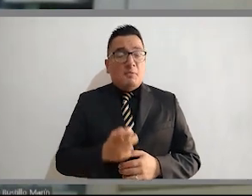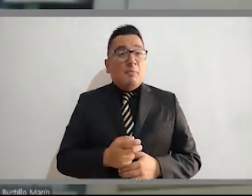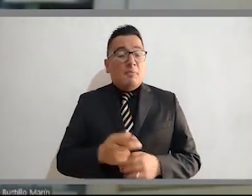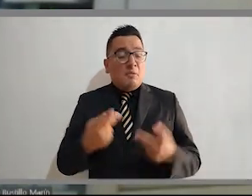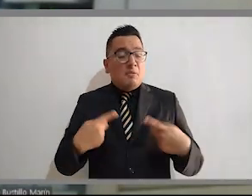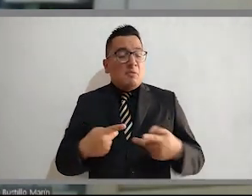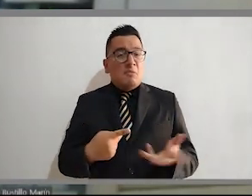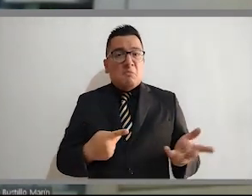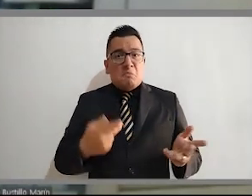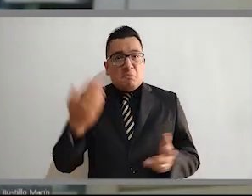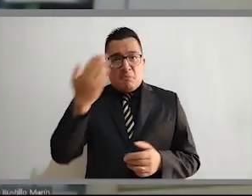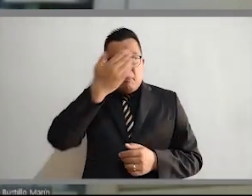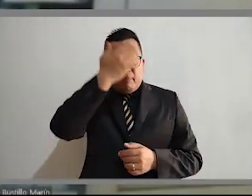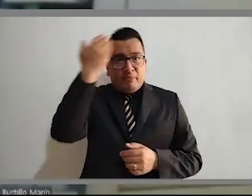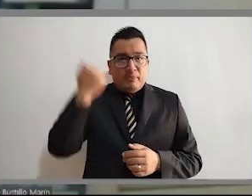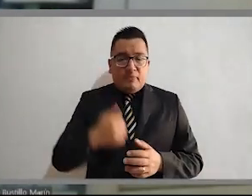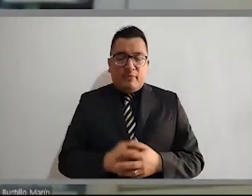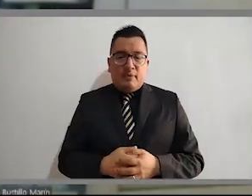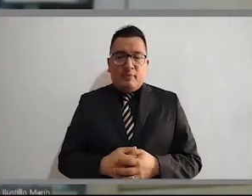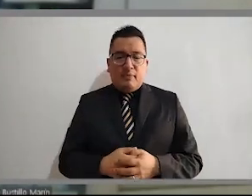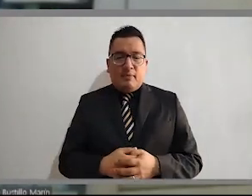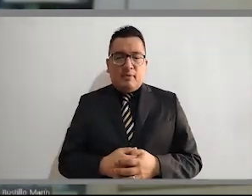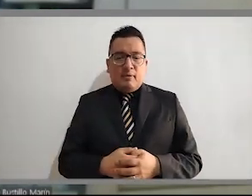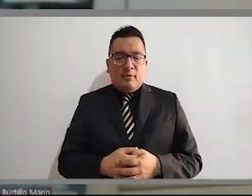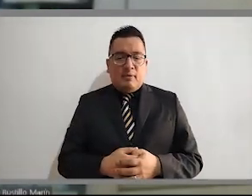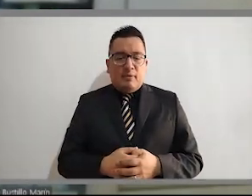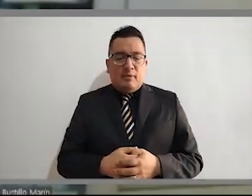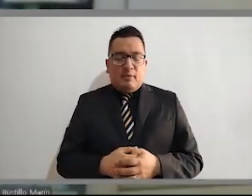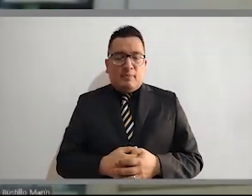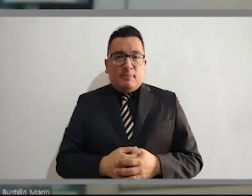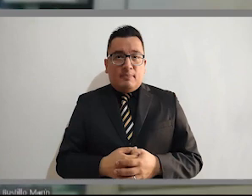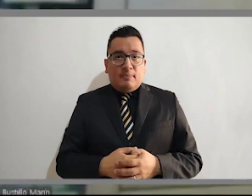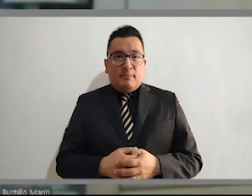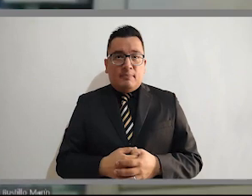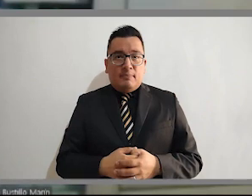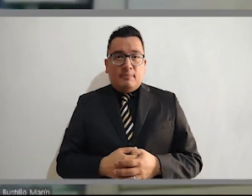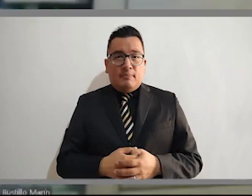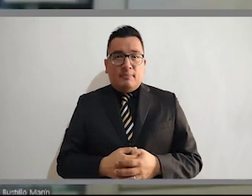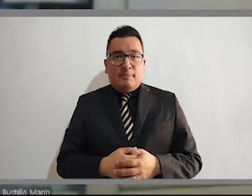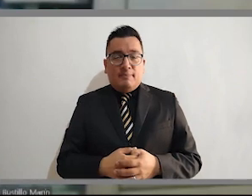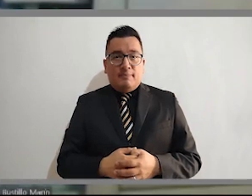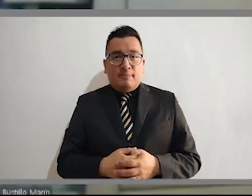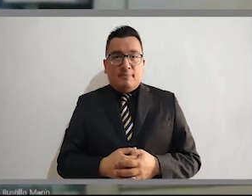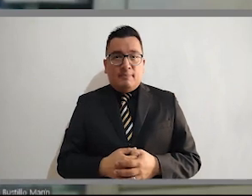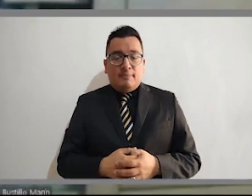entendía, ¿no? Que no era cuestión de